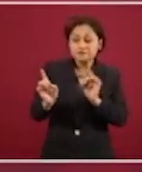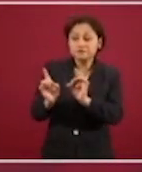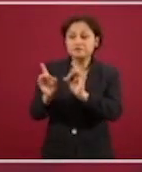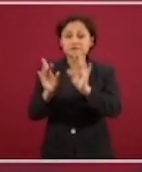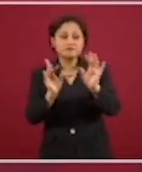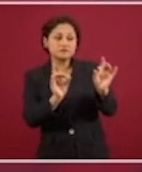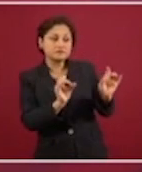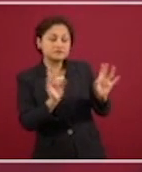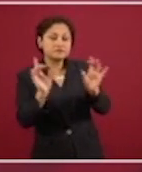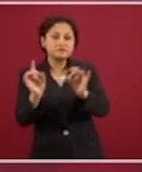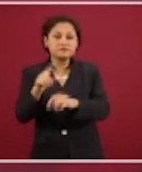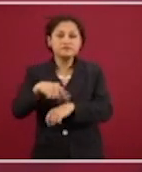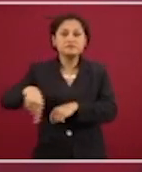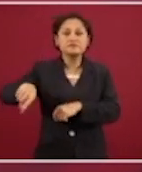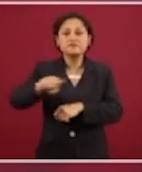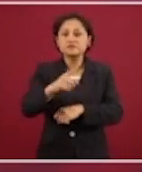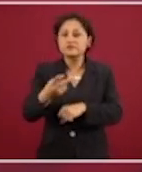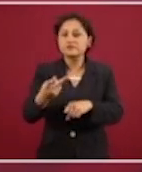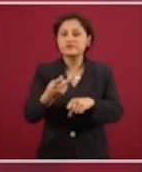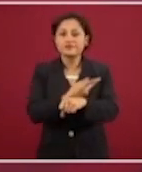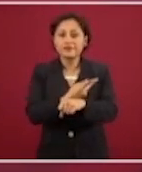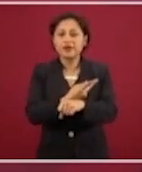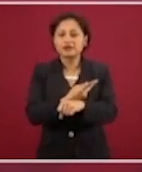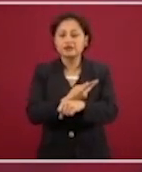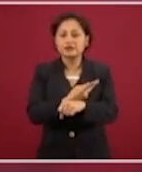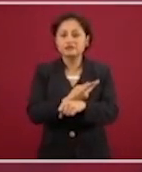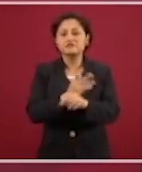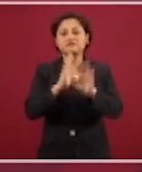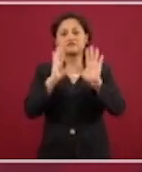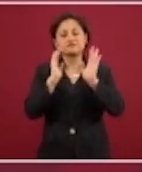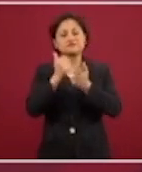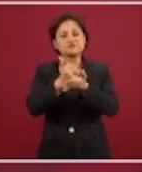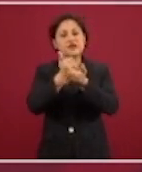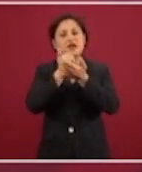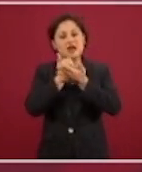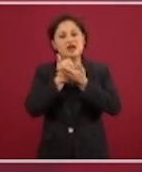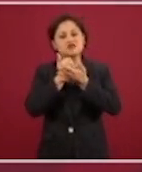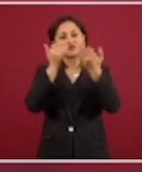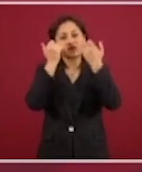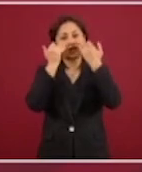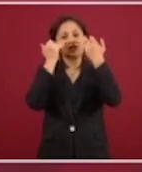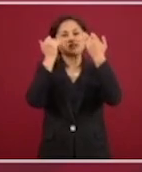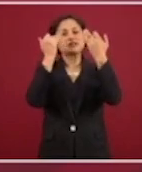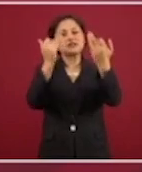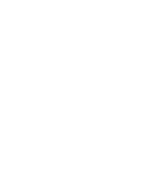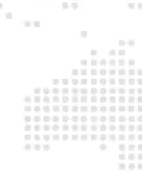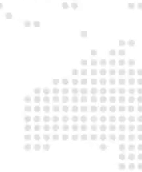de madurez política de nuestro pueblo.